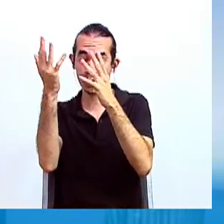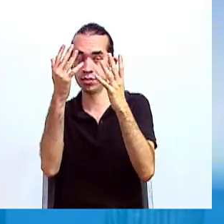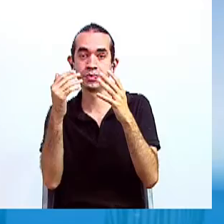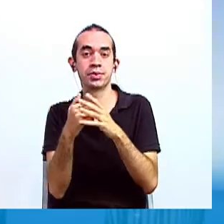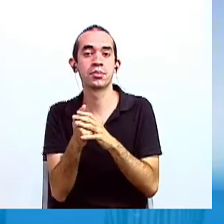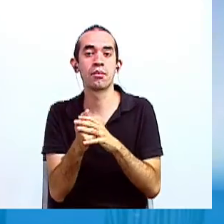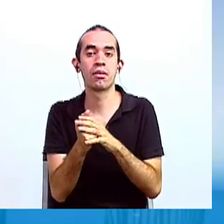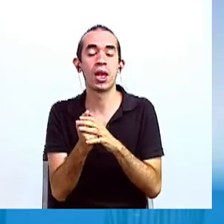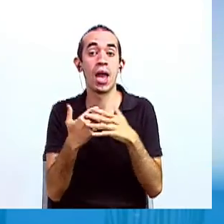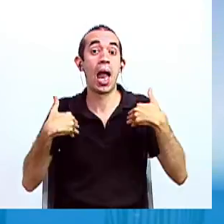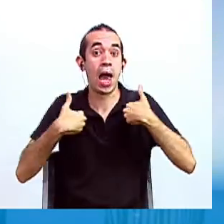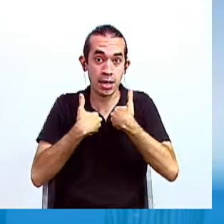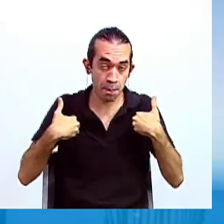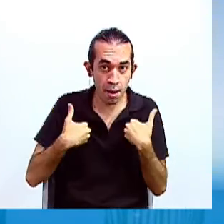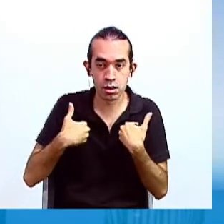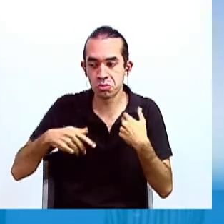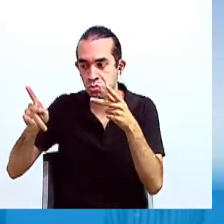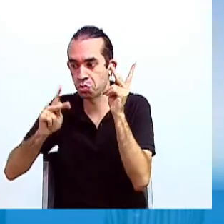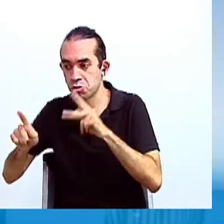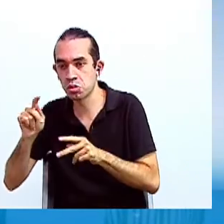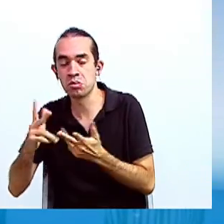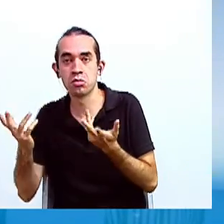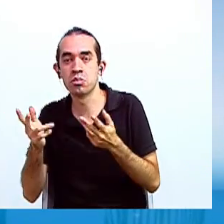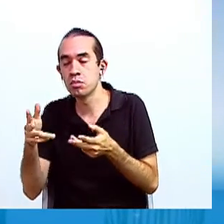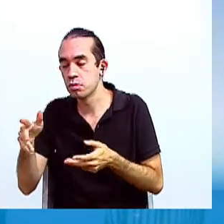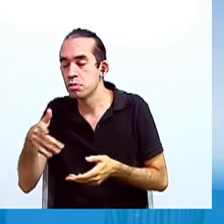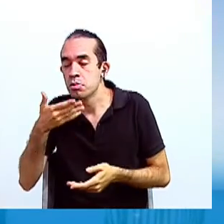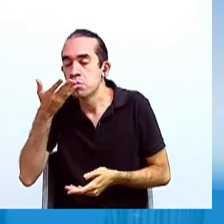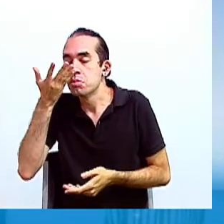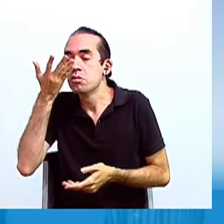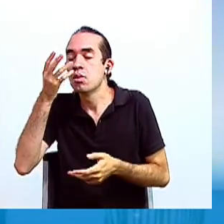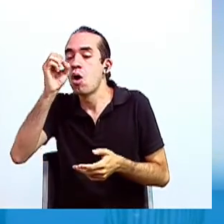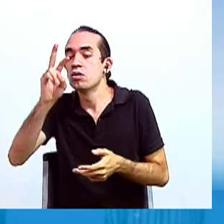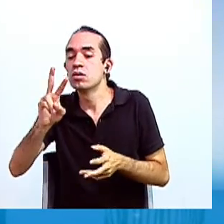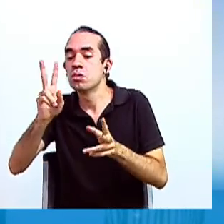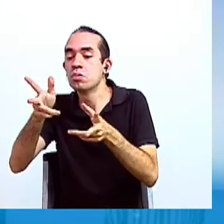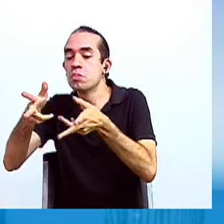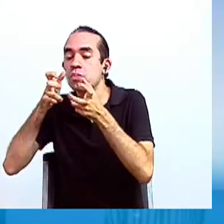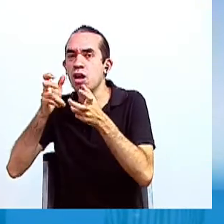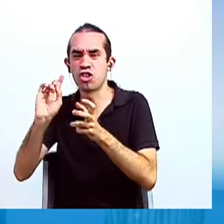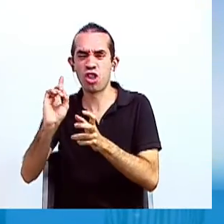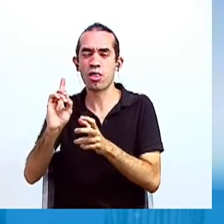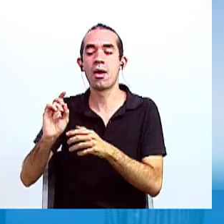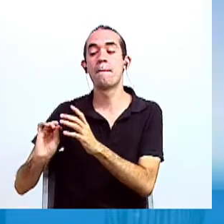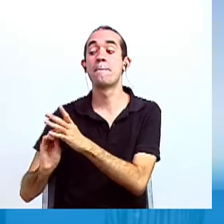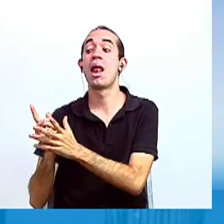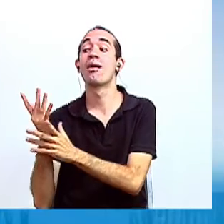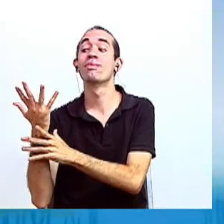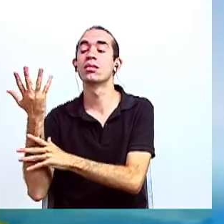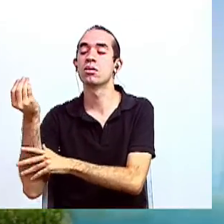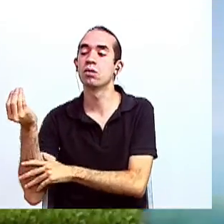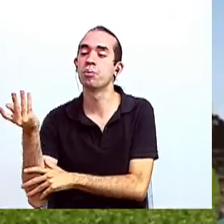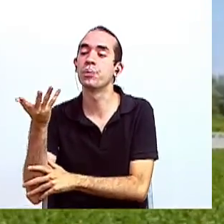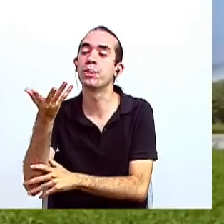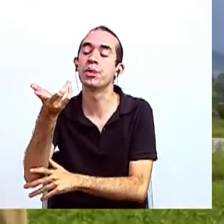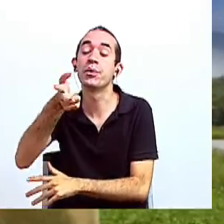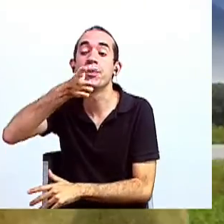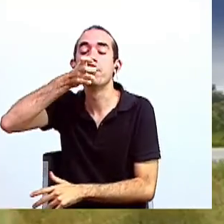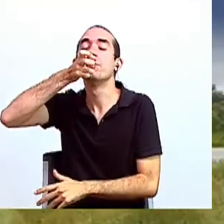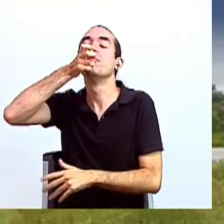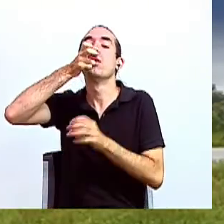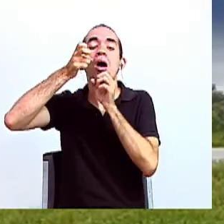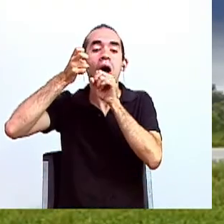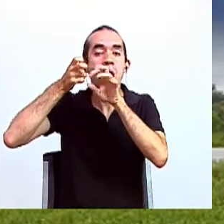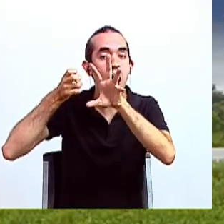seres humanos respiramos, tomamos el oxígeno del aire que las plantas producen, luego lo exhalamos en forma de dióxido de